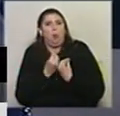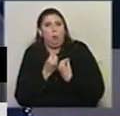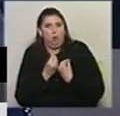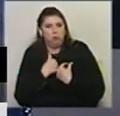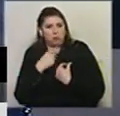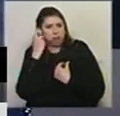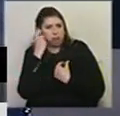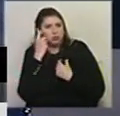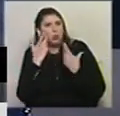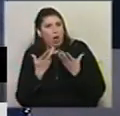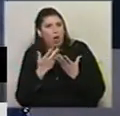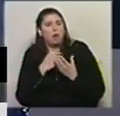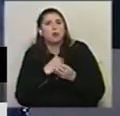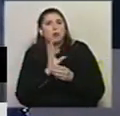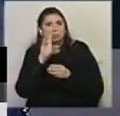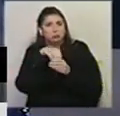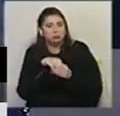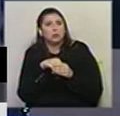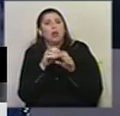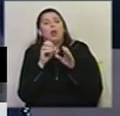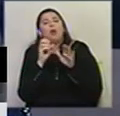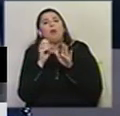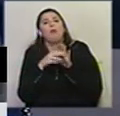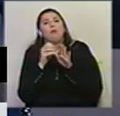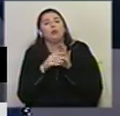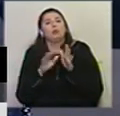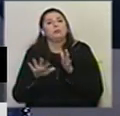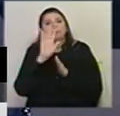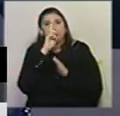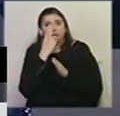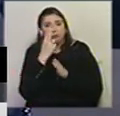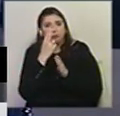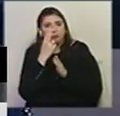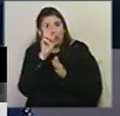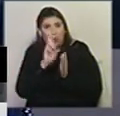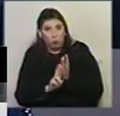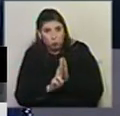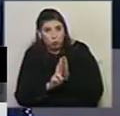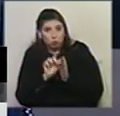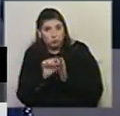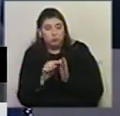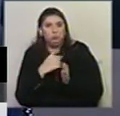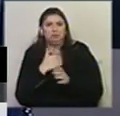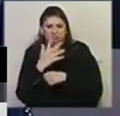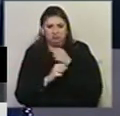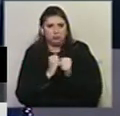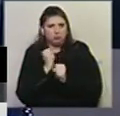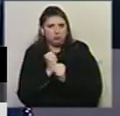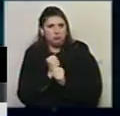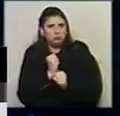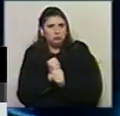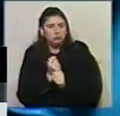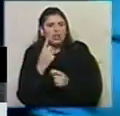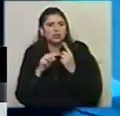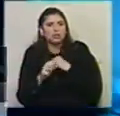sabes, presidí el Fondo Nacional de Recursos durante 5 años, viví con mucha tensión el tema de qué dar y qué no dar,